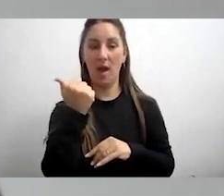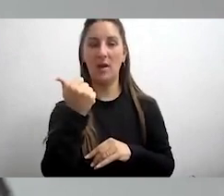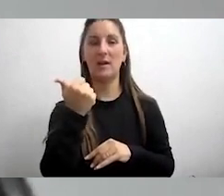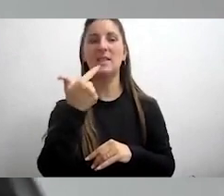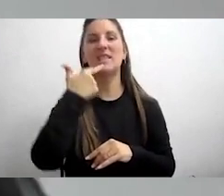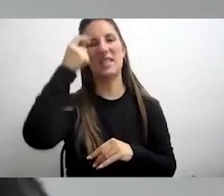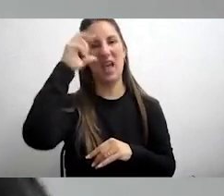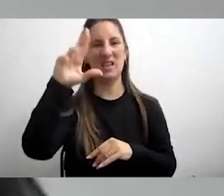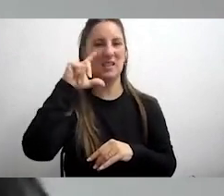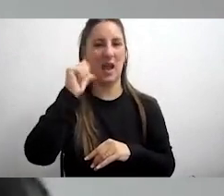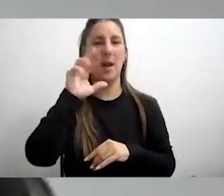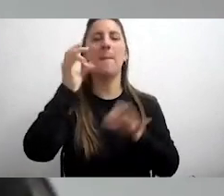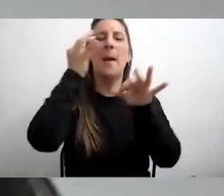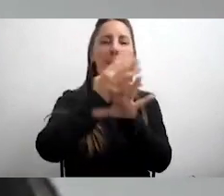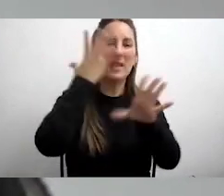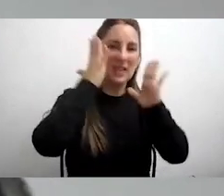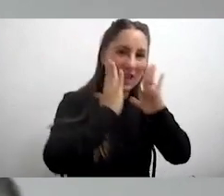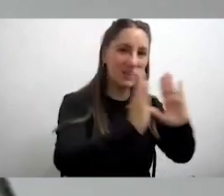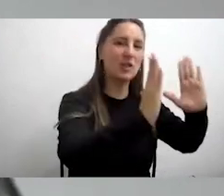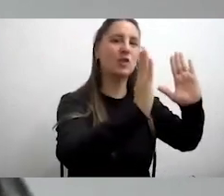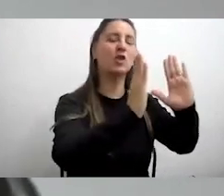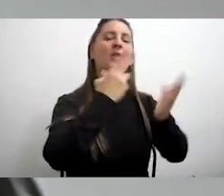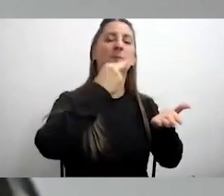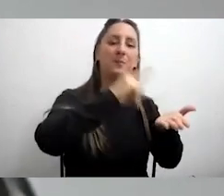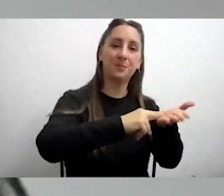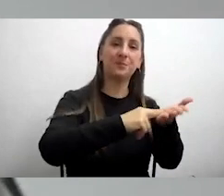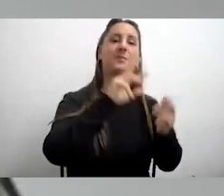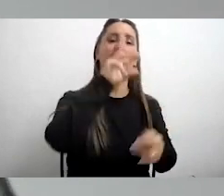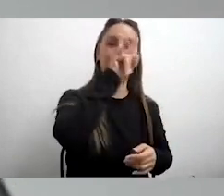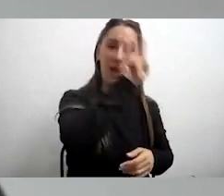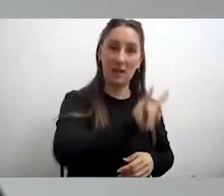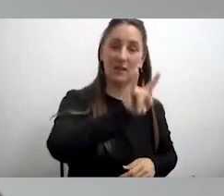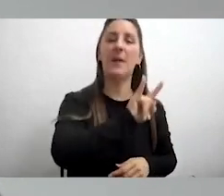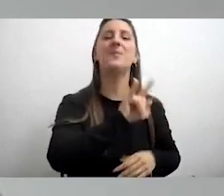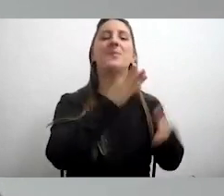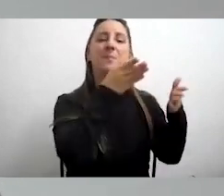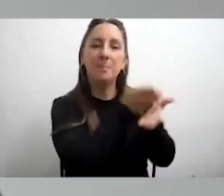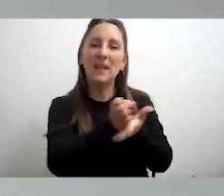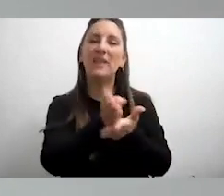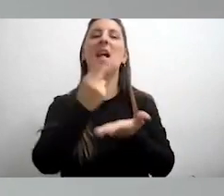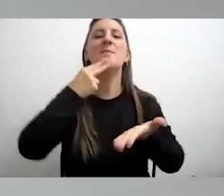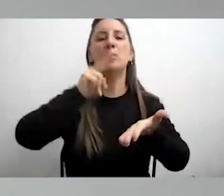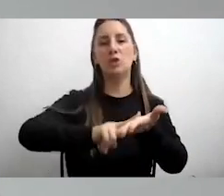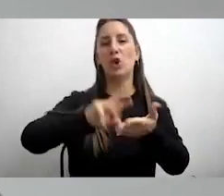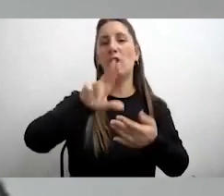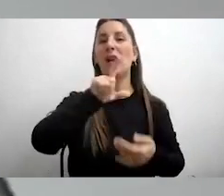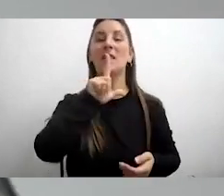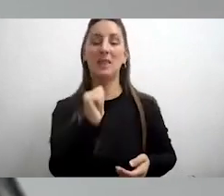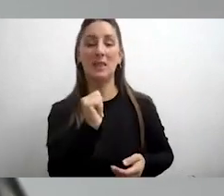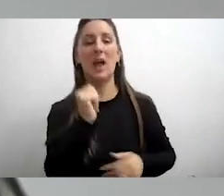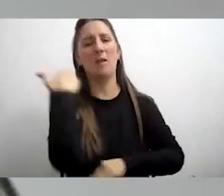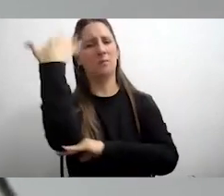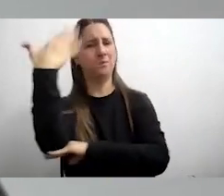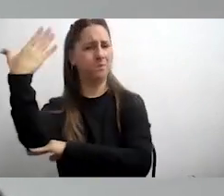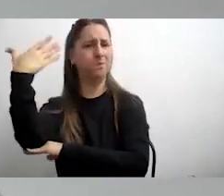Serchiara. Especialización en tributación ETRI en la Universidad de La Plata, en la asignatura Imposición a la Renta. Expositora en jornadas